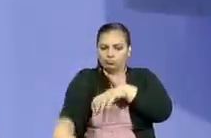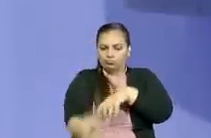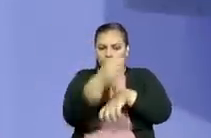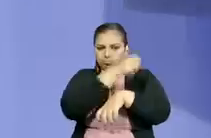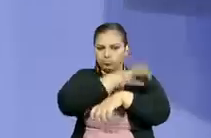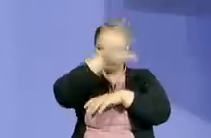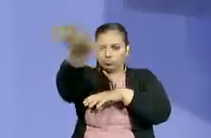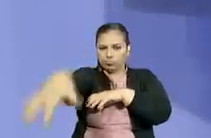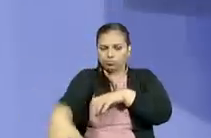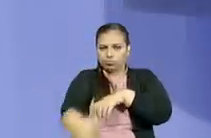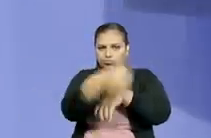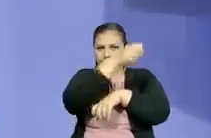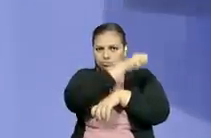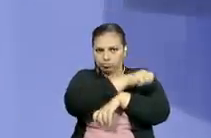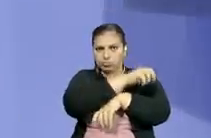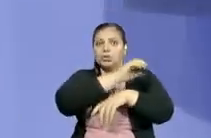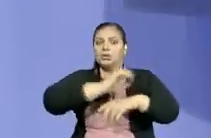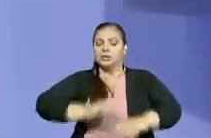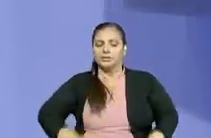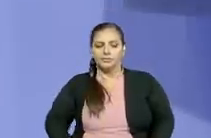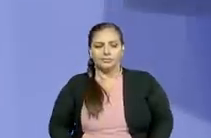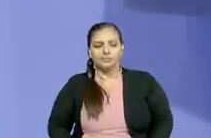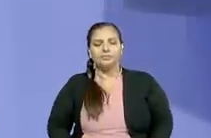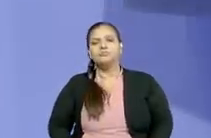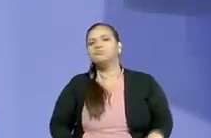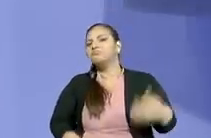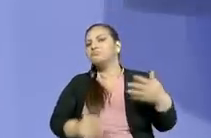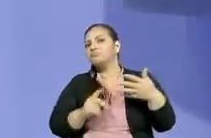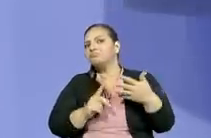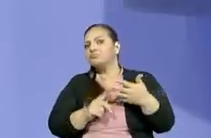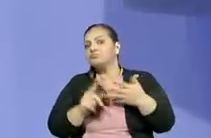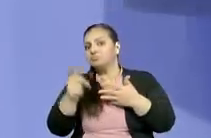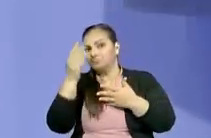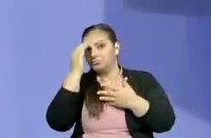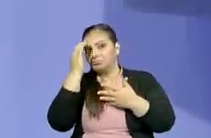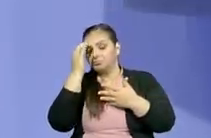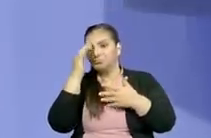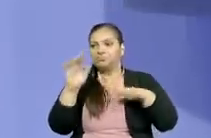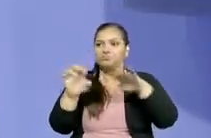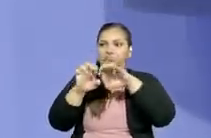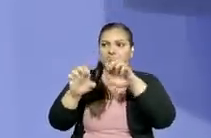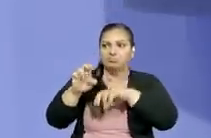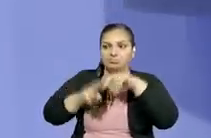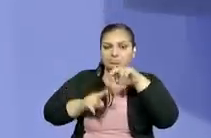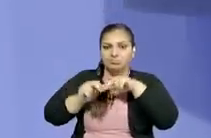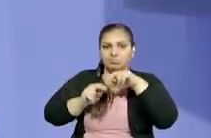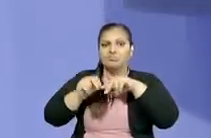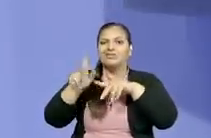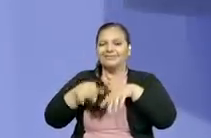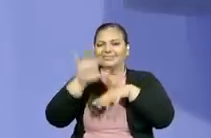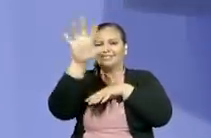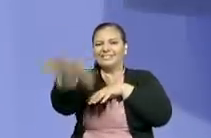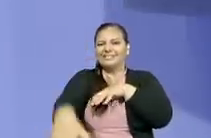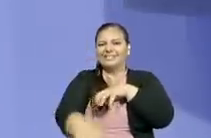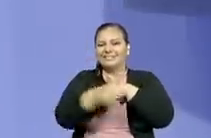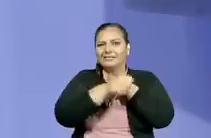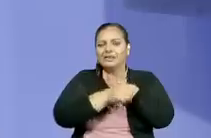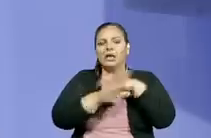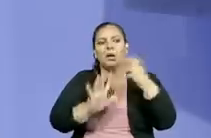mar hasta el sistema de puertos de Guayaquil, lo cual le va a dar competitividad, complementariedad,